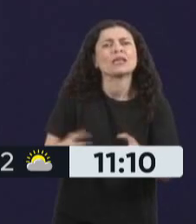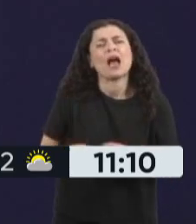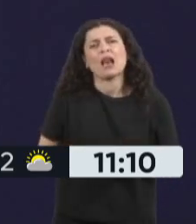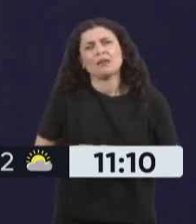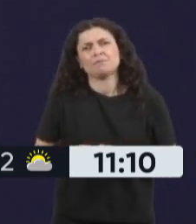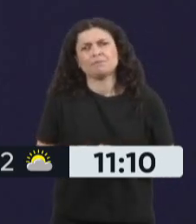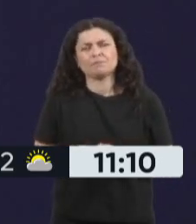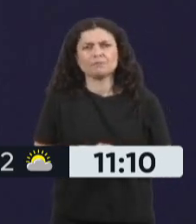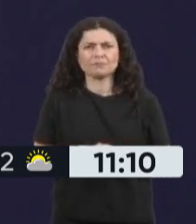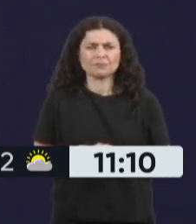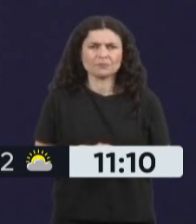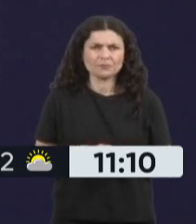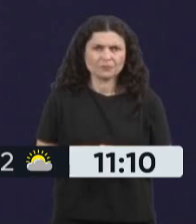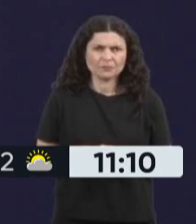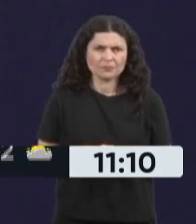presidente.